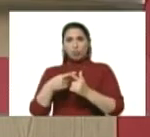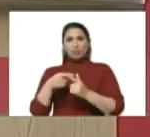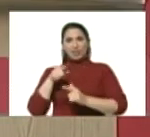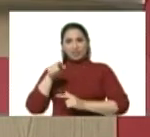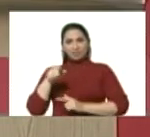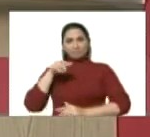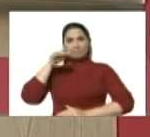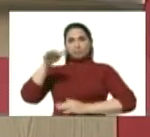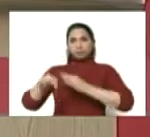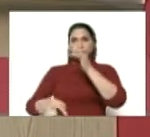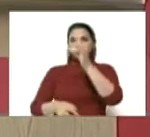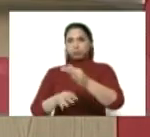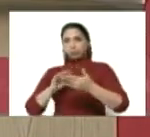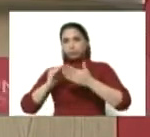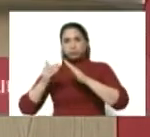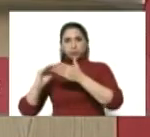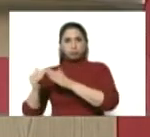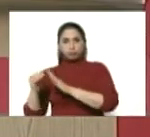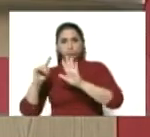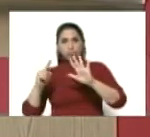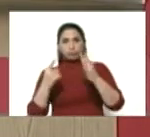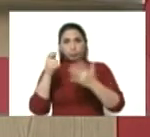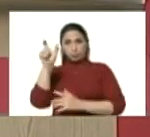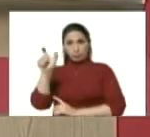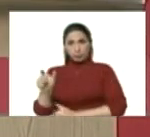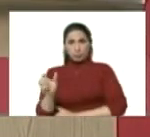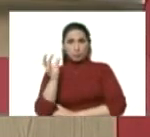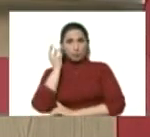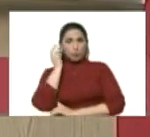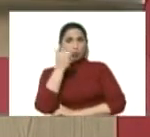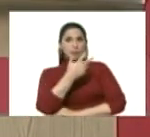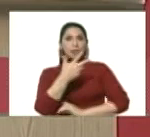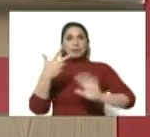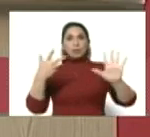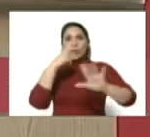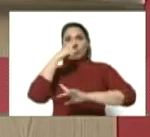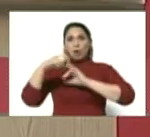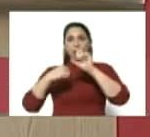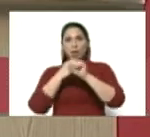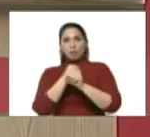transmisión comunitaria. El sexto caso es una mujer de 38 años del estado